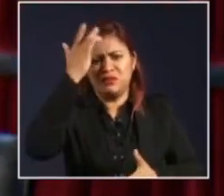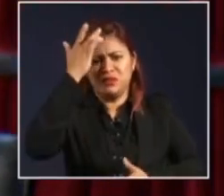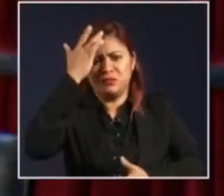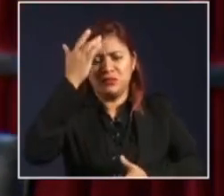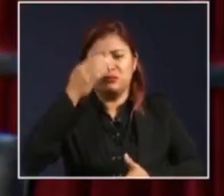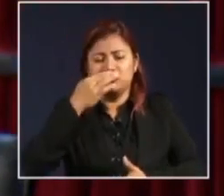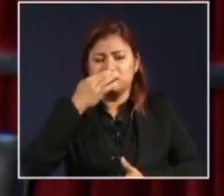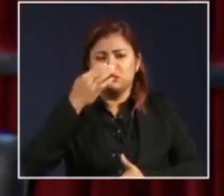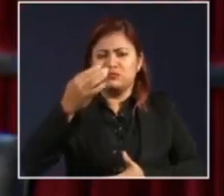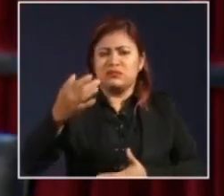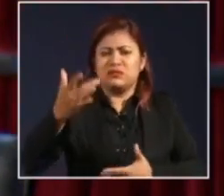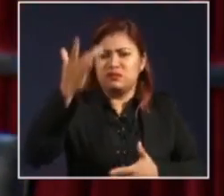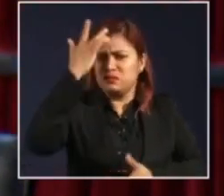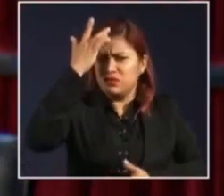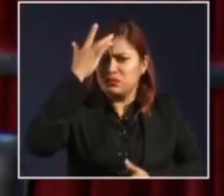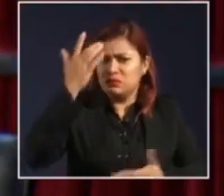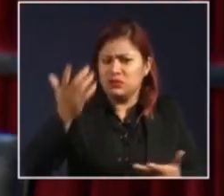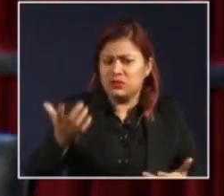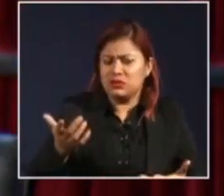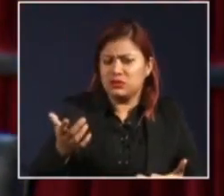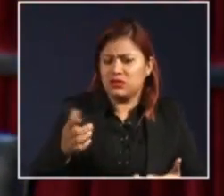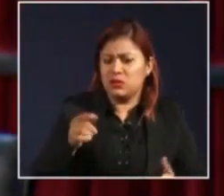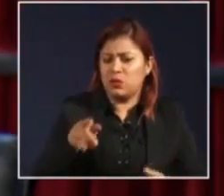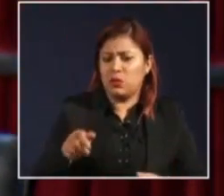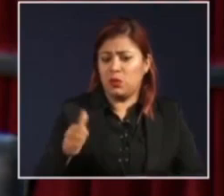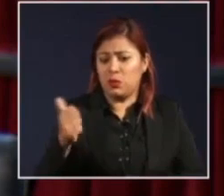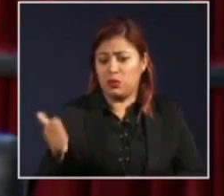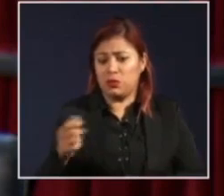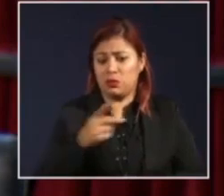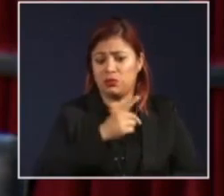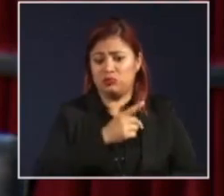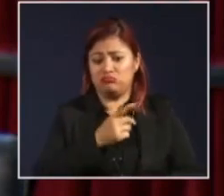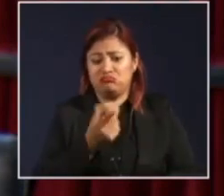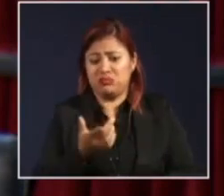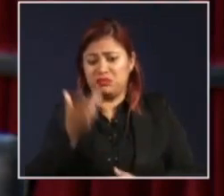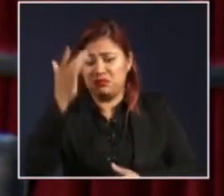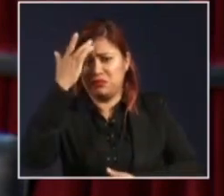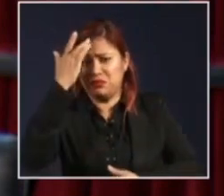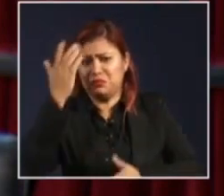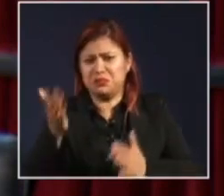trata, si es o no es el coronavirus,